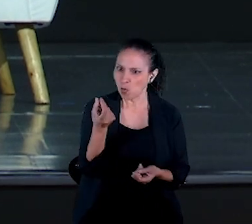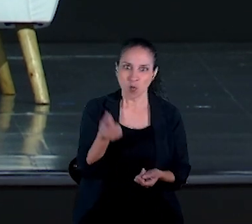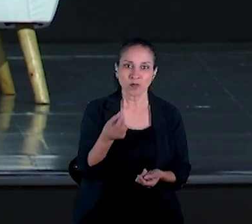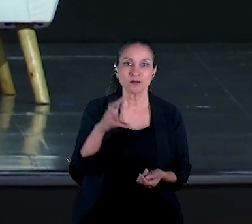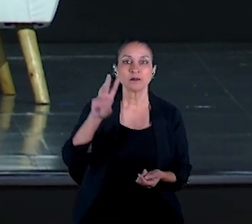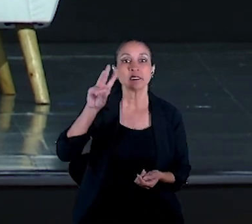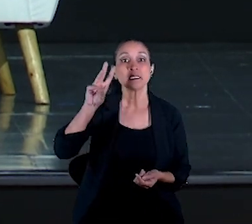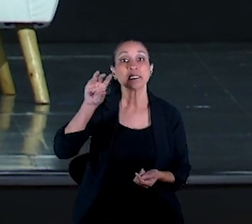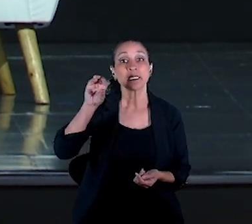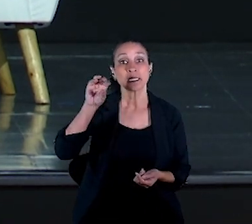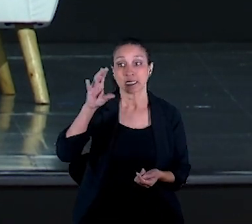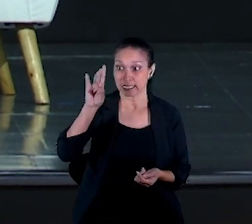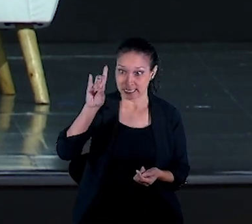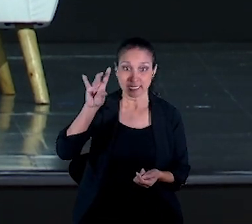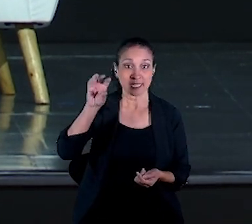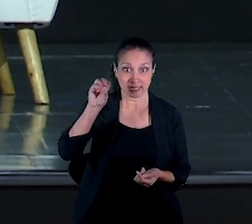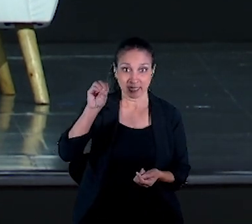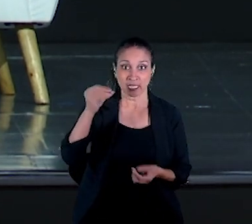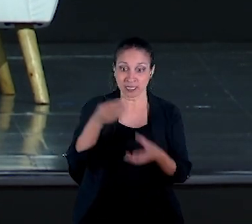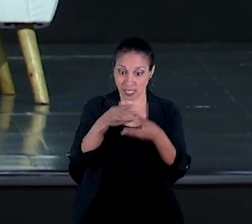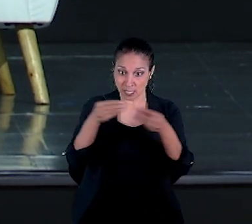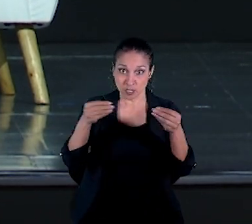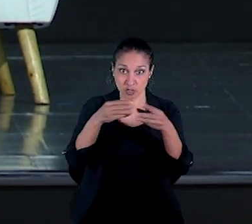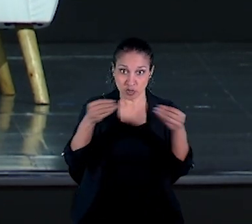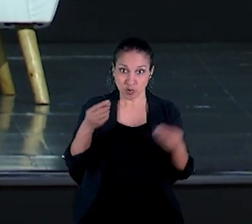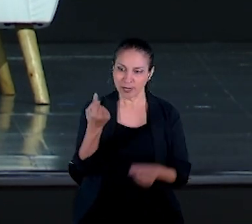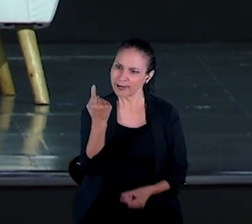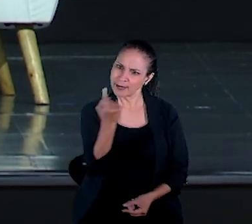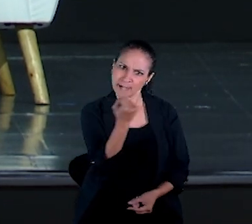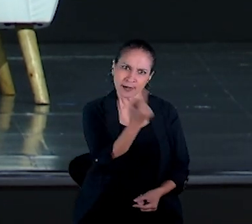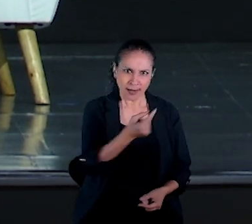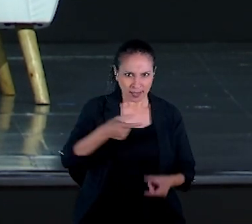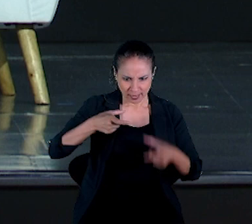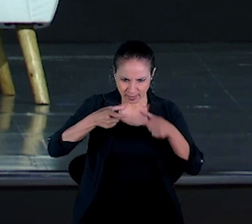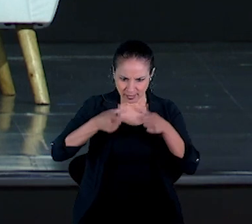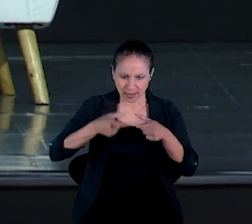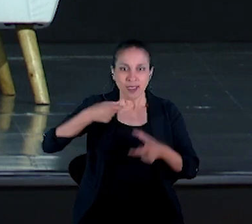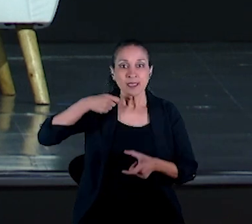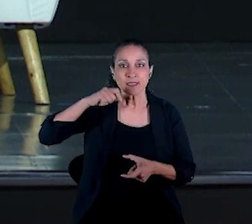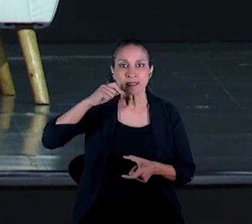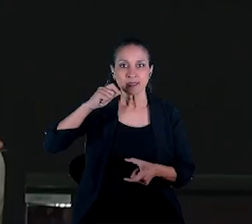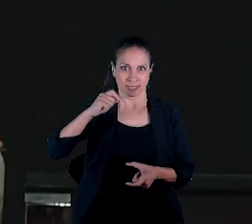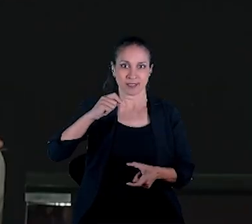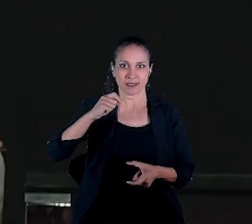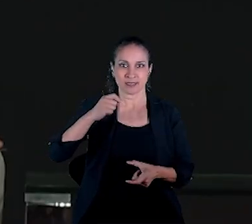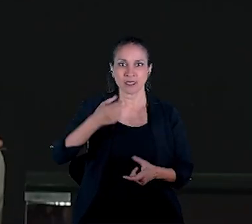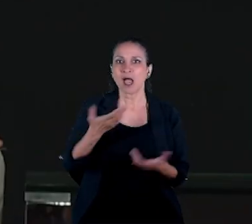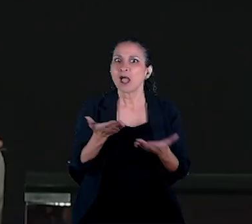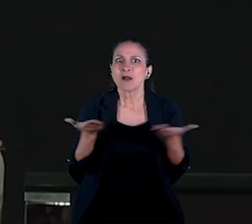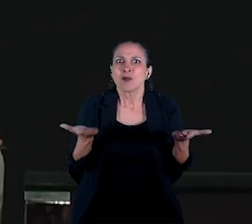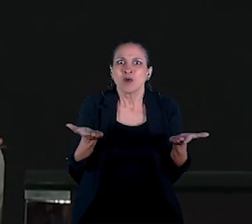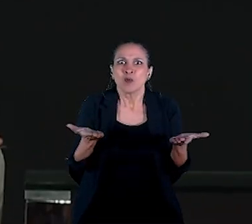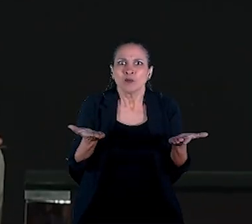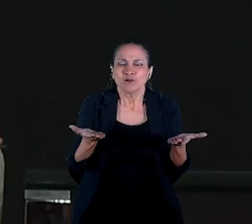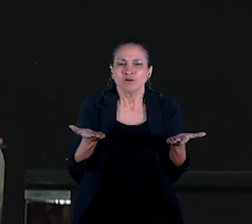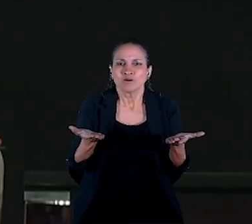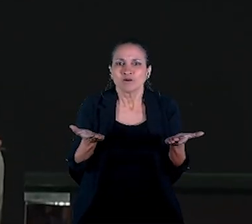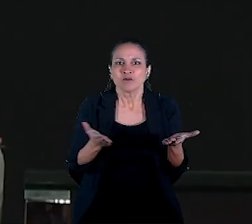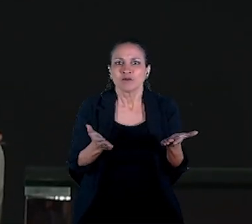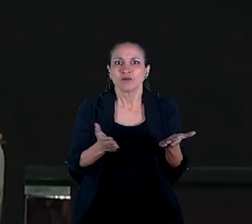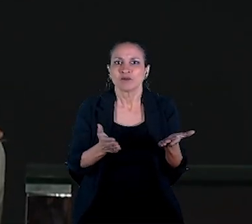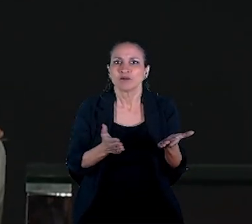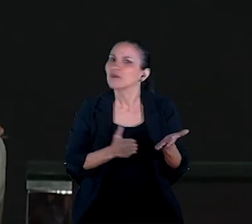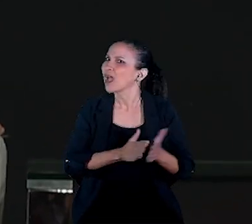taza de café en 0 para recuperar solamente la inversión Cómo aprovechan esa